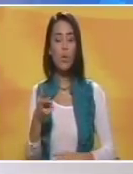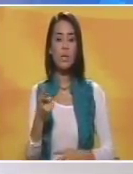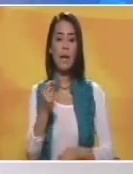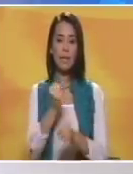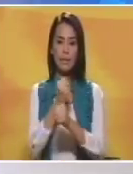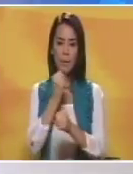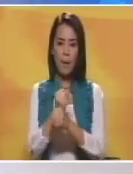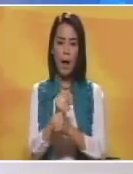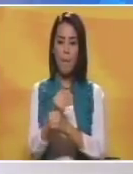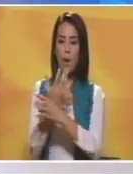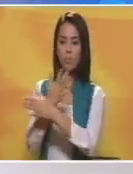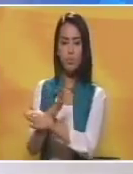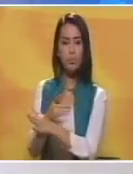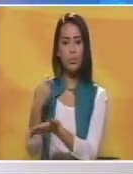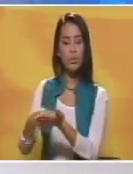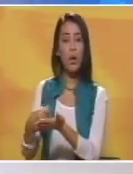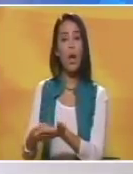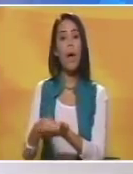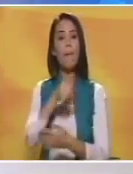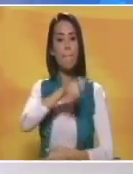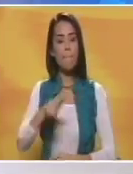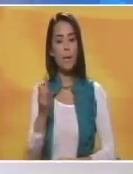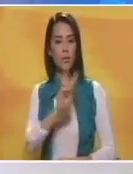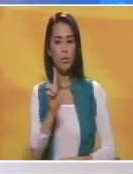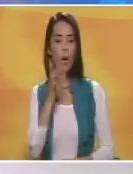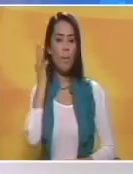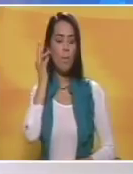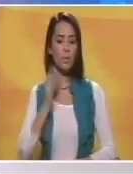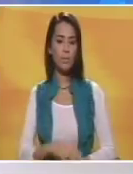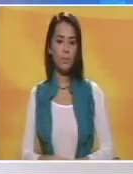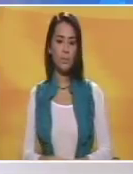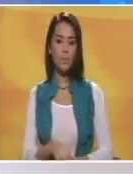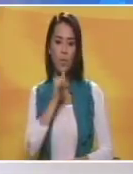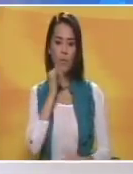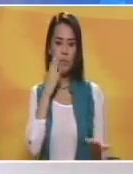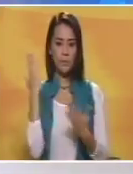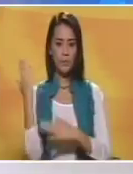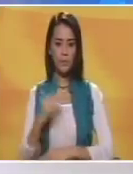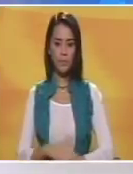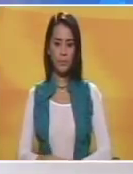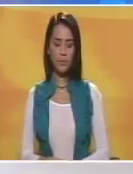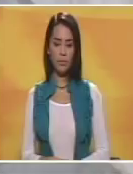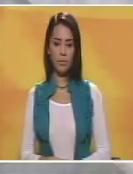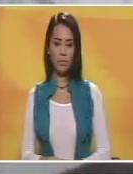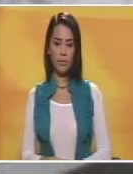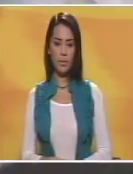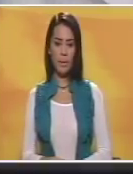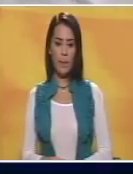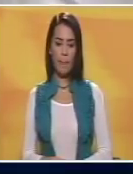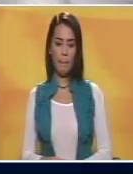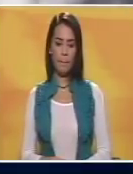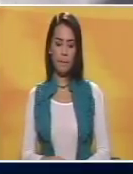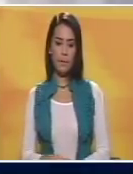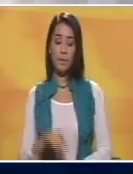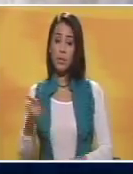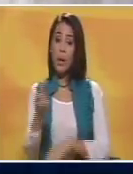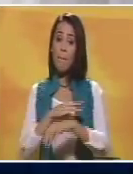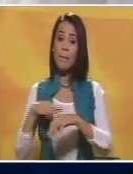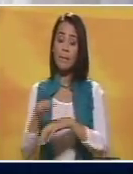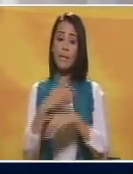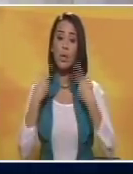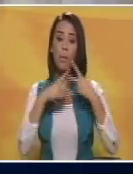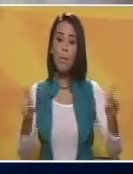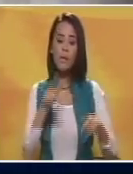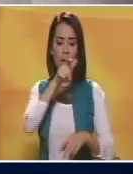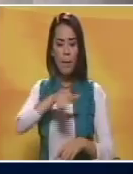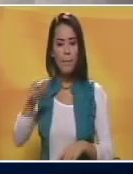10 venezolanas. Rocío Quiroz, de nuestro canal aliado Noticias SIN, nos cuenta más. De acuerdo con el Ministerio Público, las